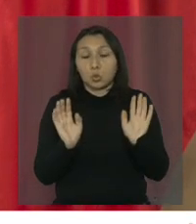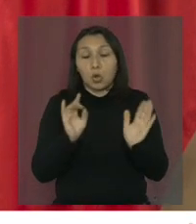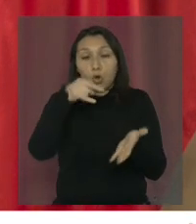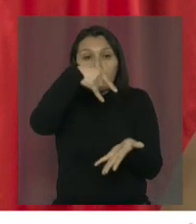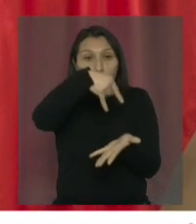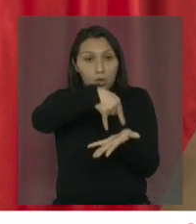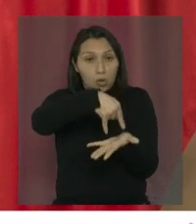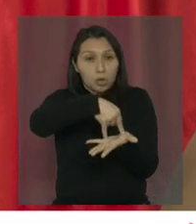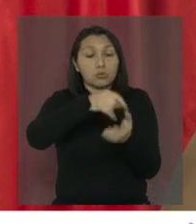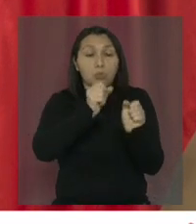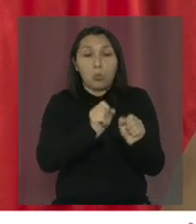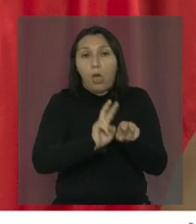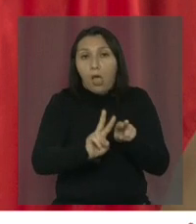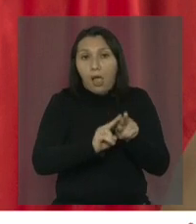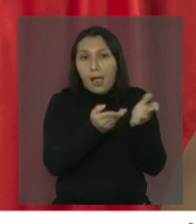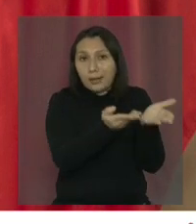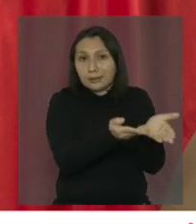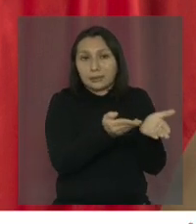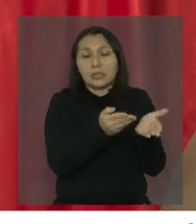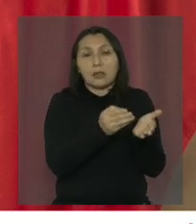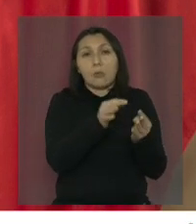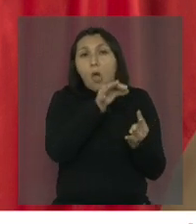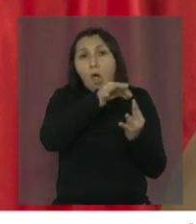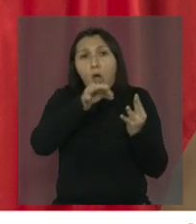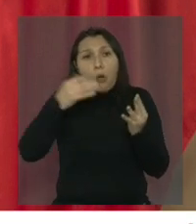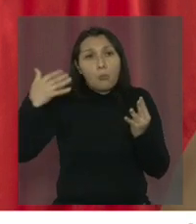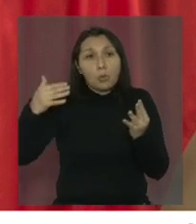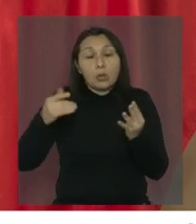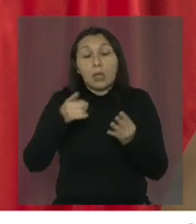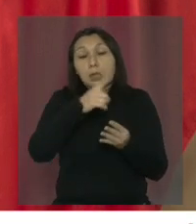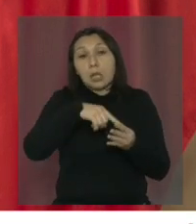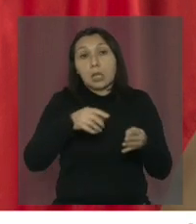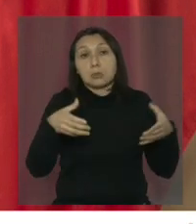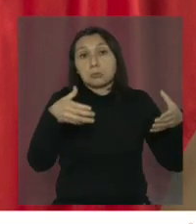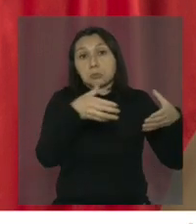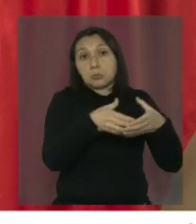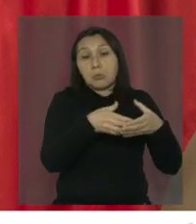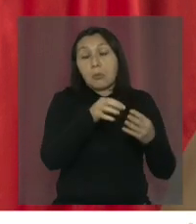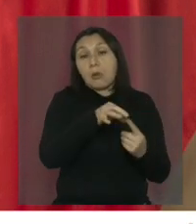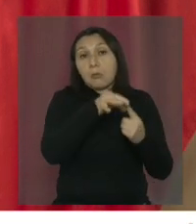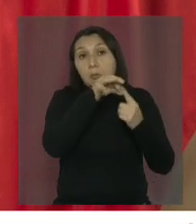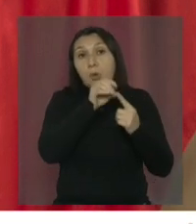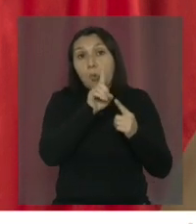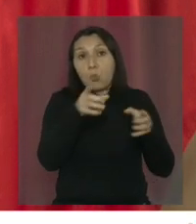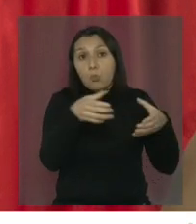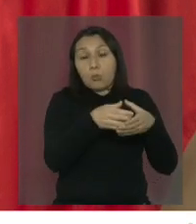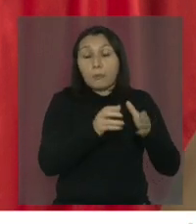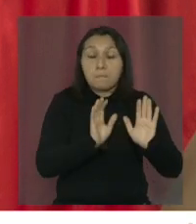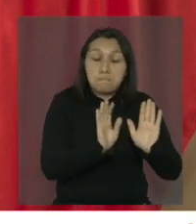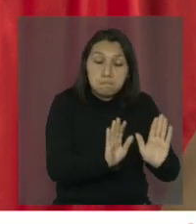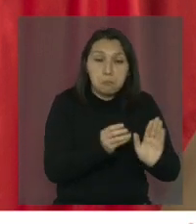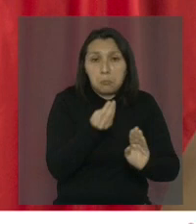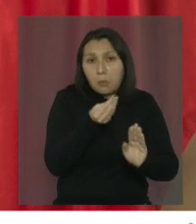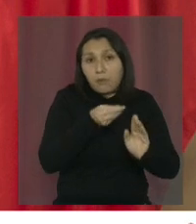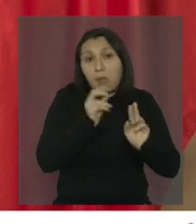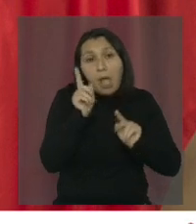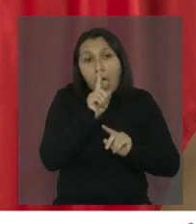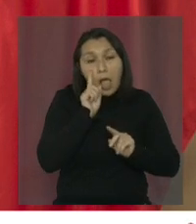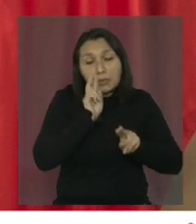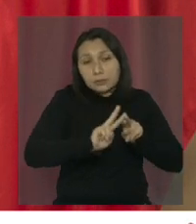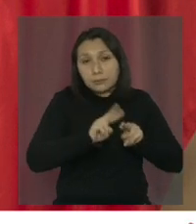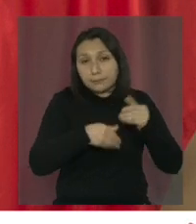congreso puede dar las hay distintas prioridades obviamente la banca es y esa es una prioridad para una bancada bueno el legítimo que así